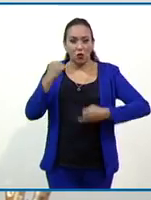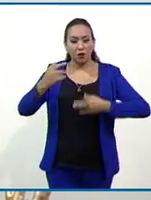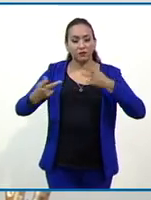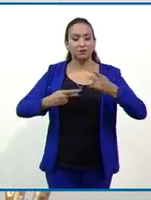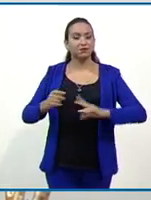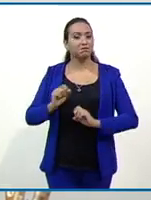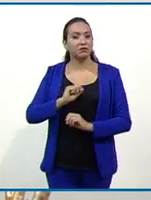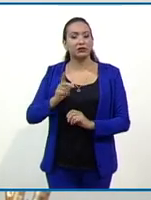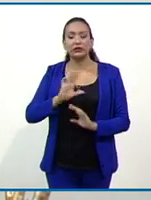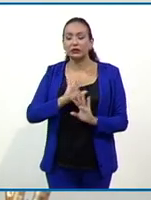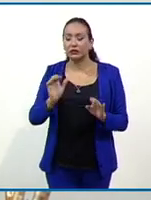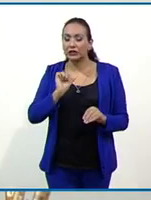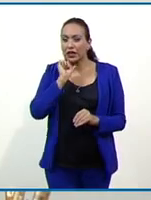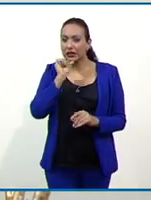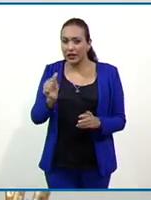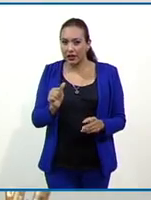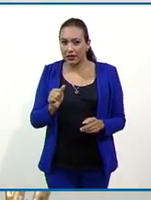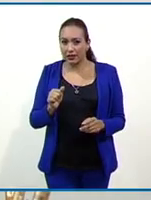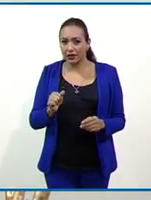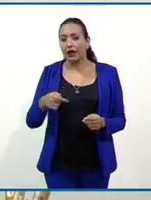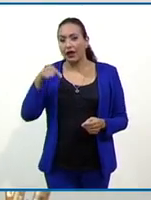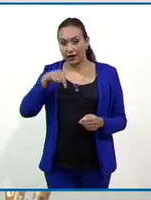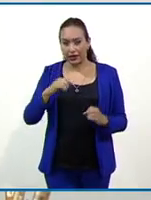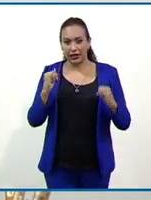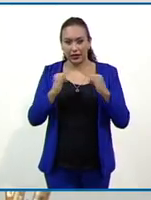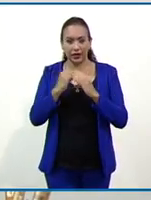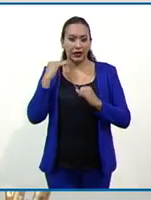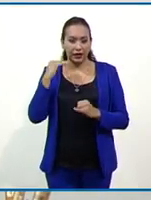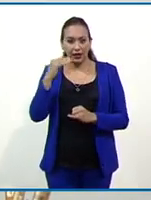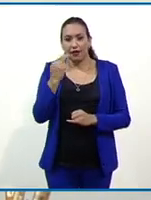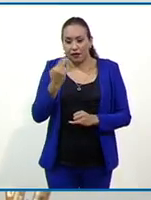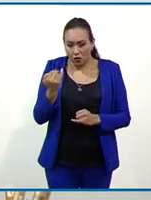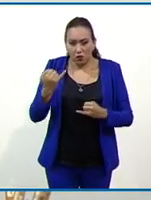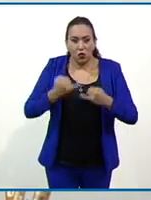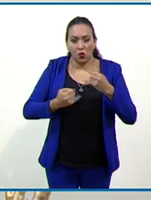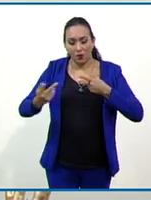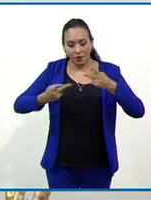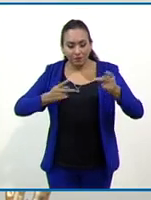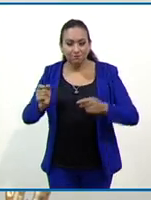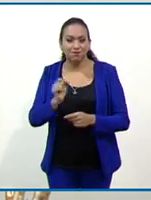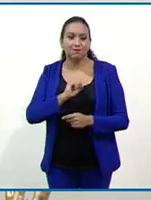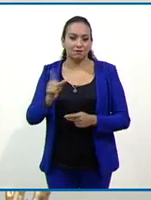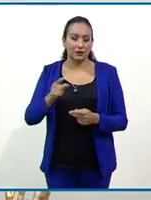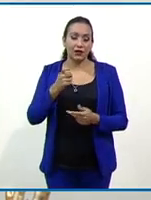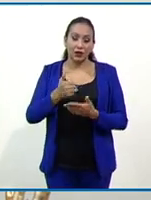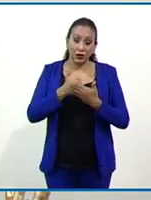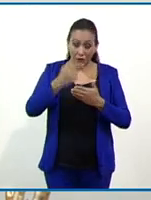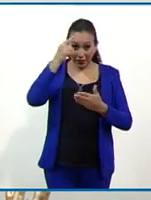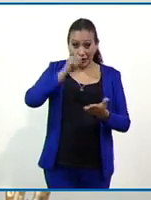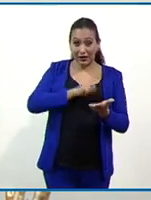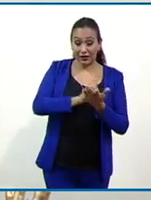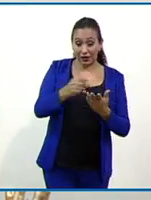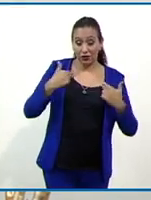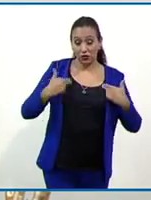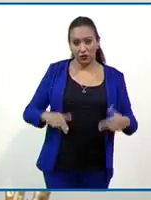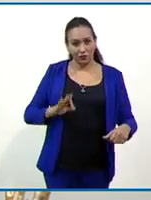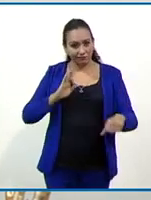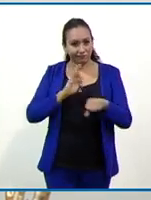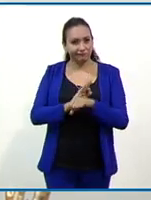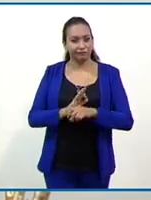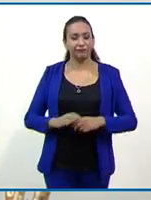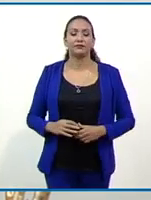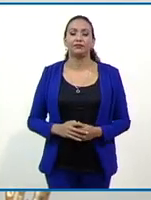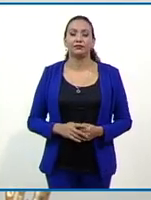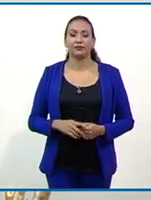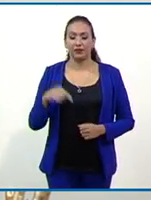resultados inciertos para el acceso a la justicia y el respeto, protección y garantía de los derechos humanos de las personas. Durante